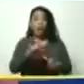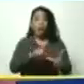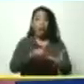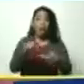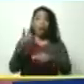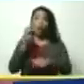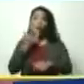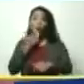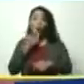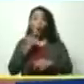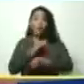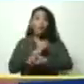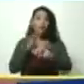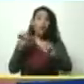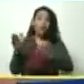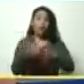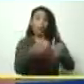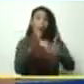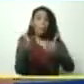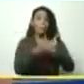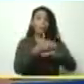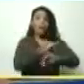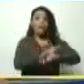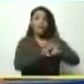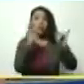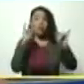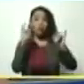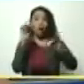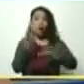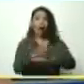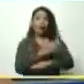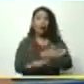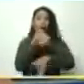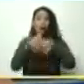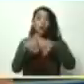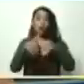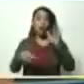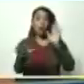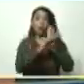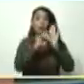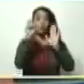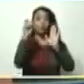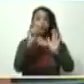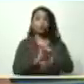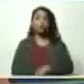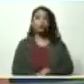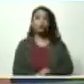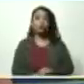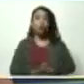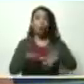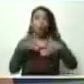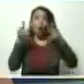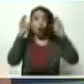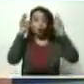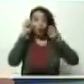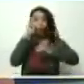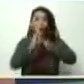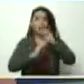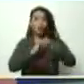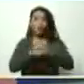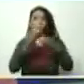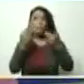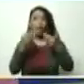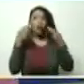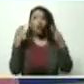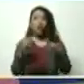este camino o cerrar este capítulo antes de las elecciones previstas en la constitución cuáles son los escenarios internacionales para